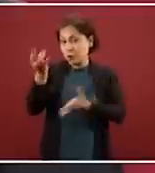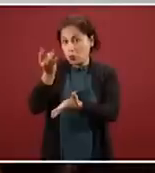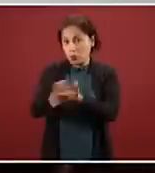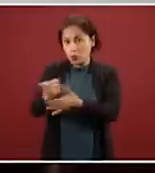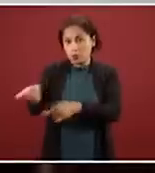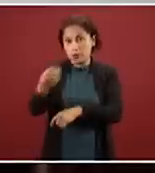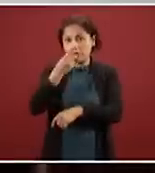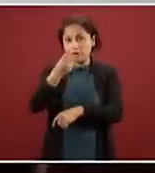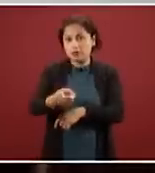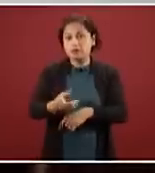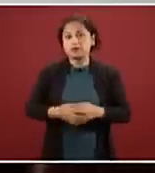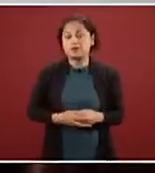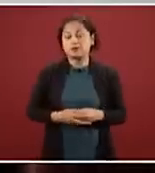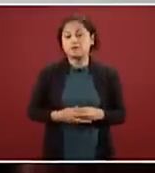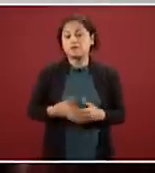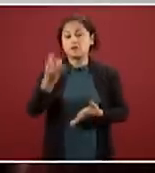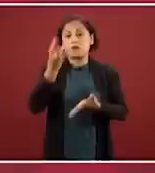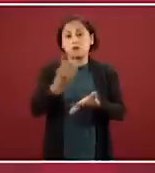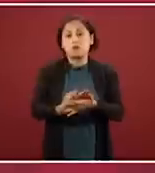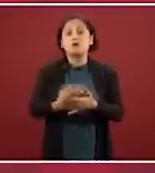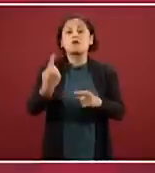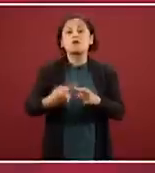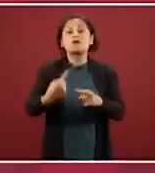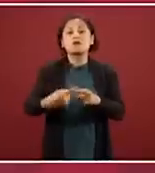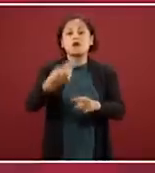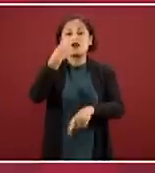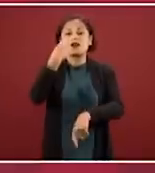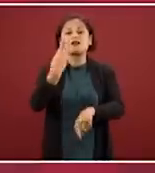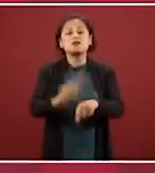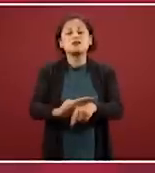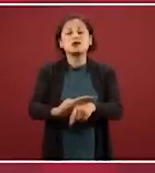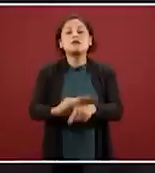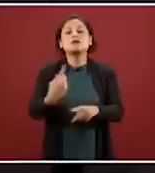el que estaba a cargo de la seguridad,